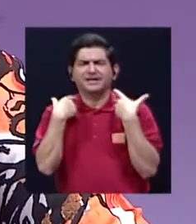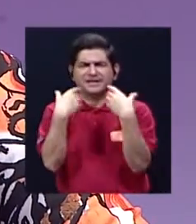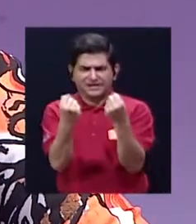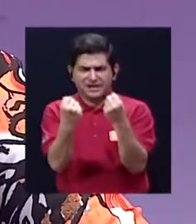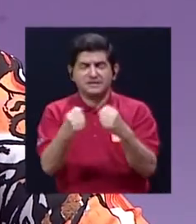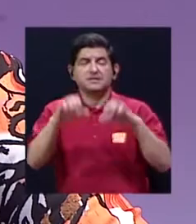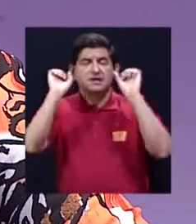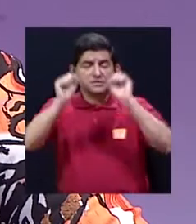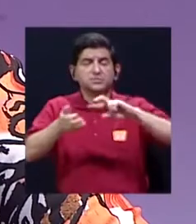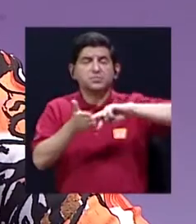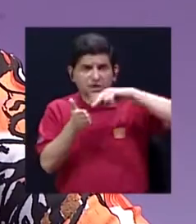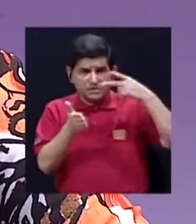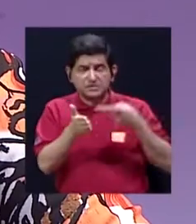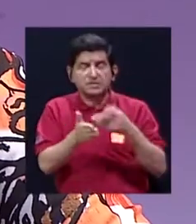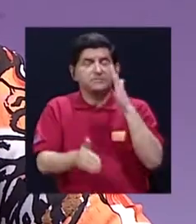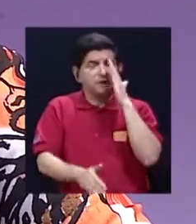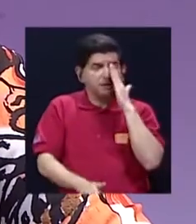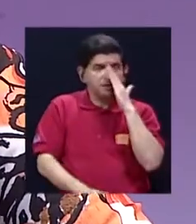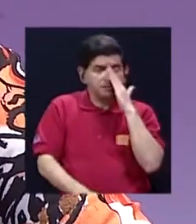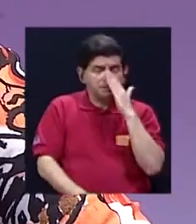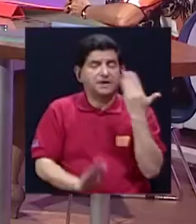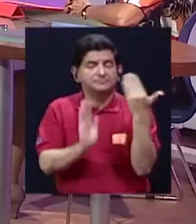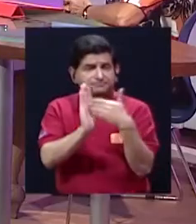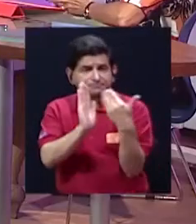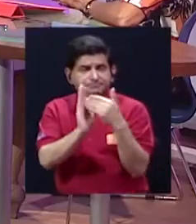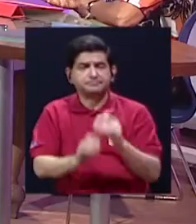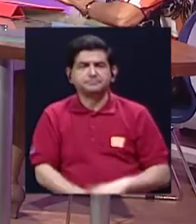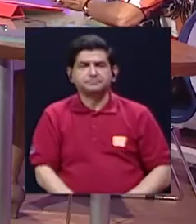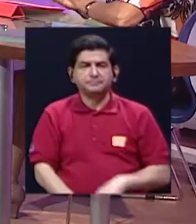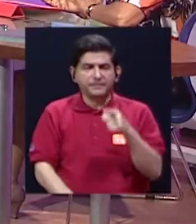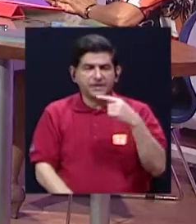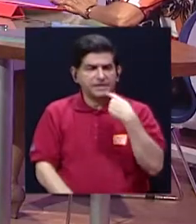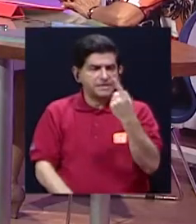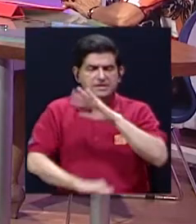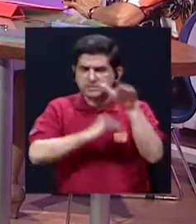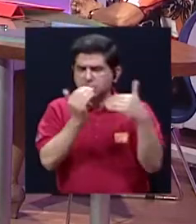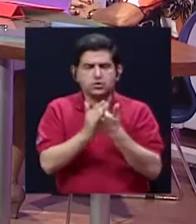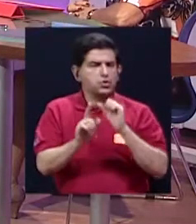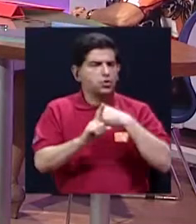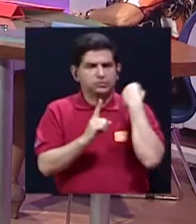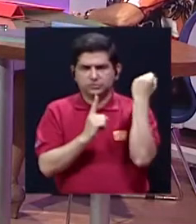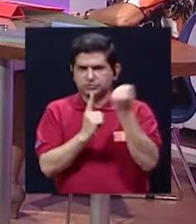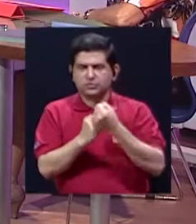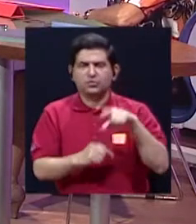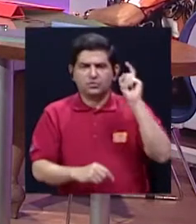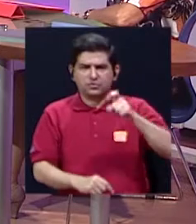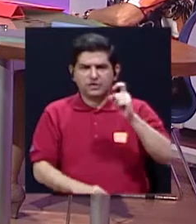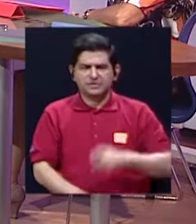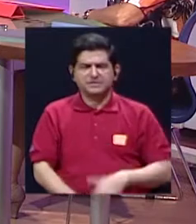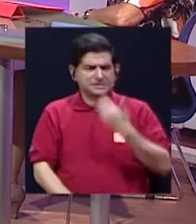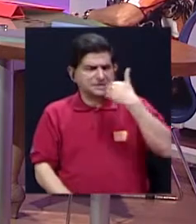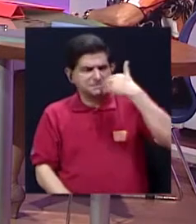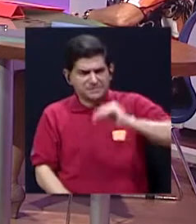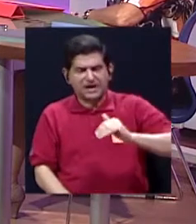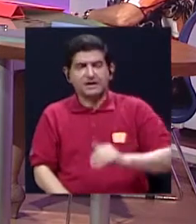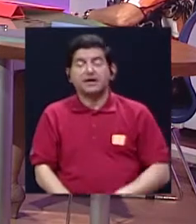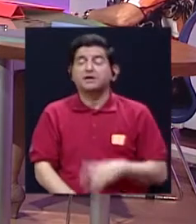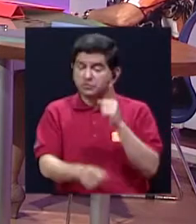que le pueden suceder a la madre. Dice él que no todas las situaciones tendrían que ser tan malas.